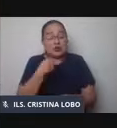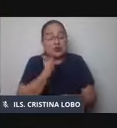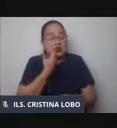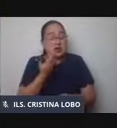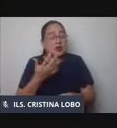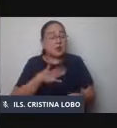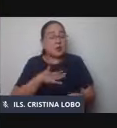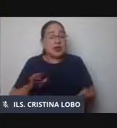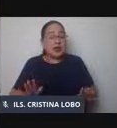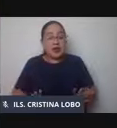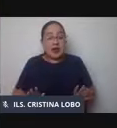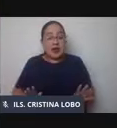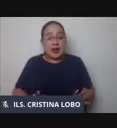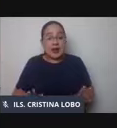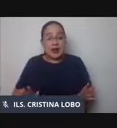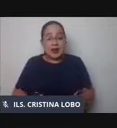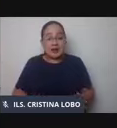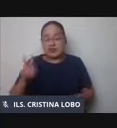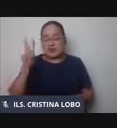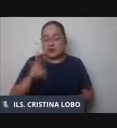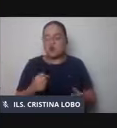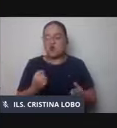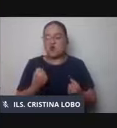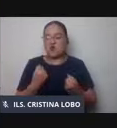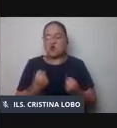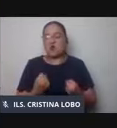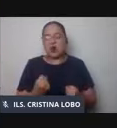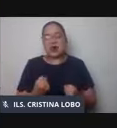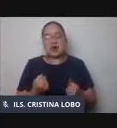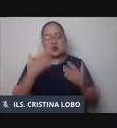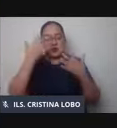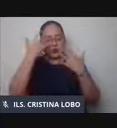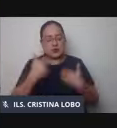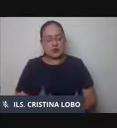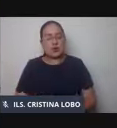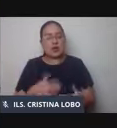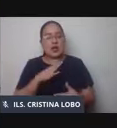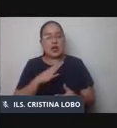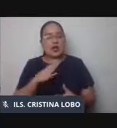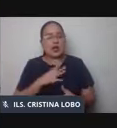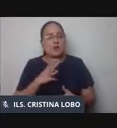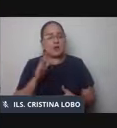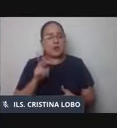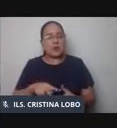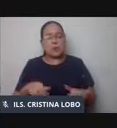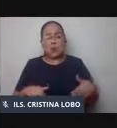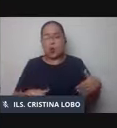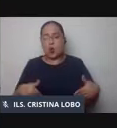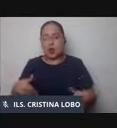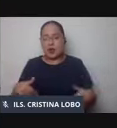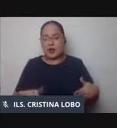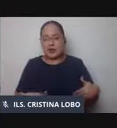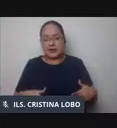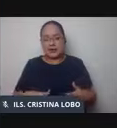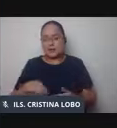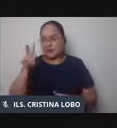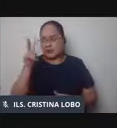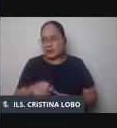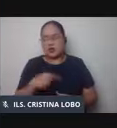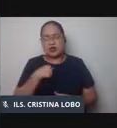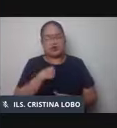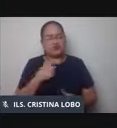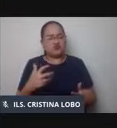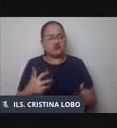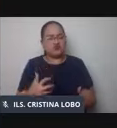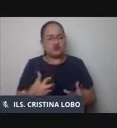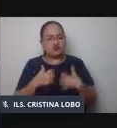absoluta rudeza, de absoluta enfado, ¿sí? Y estoy enfadada